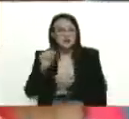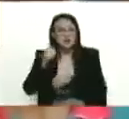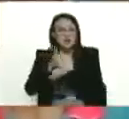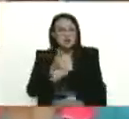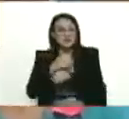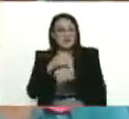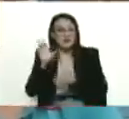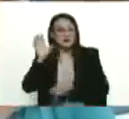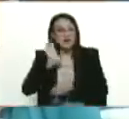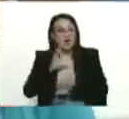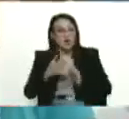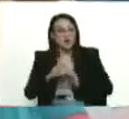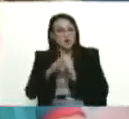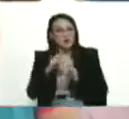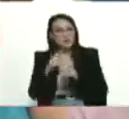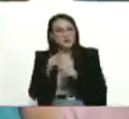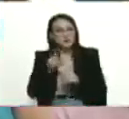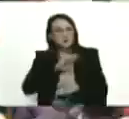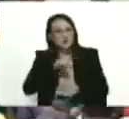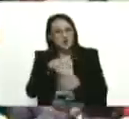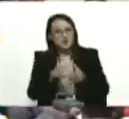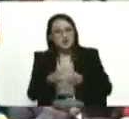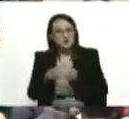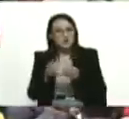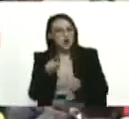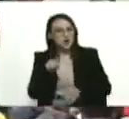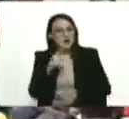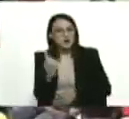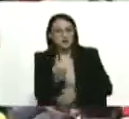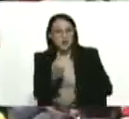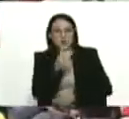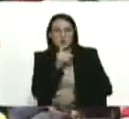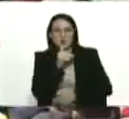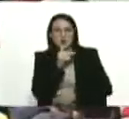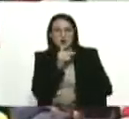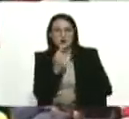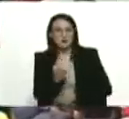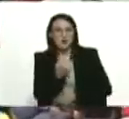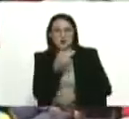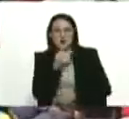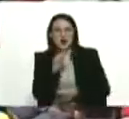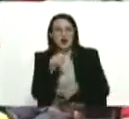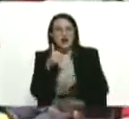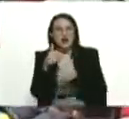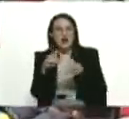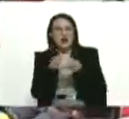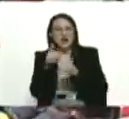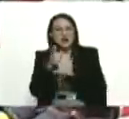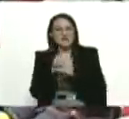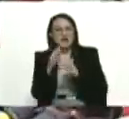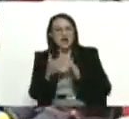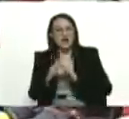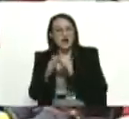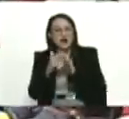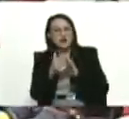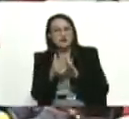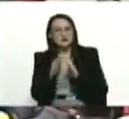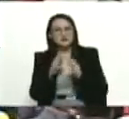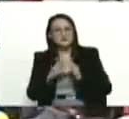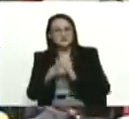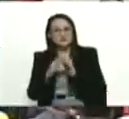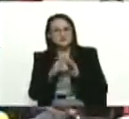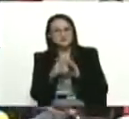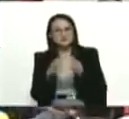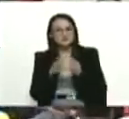a sus equipos, porque aquí nadie es solo. Aquí nadie es solo, jefes de calle, comunidad, UVC y equipos